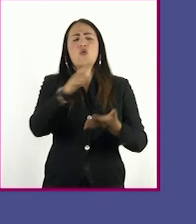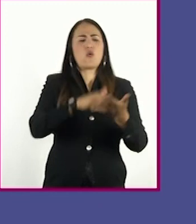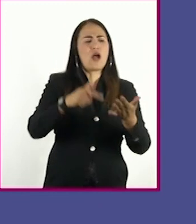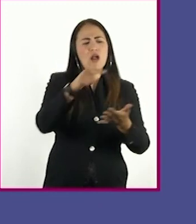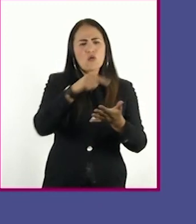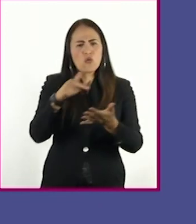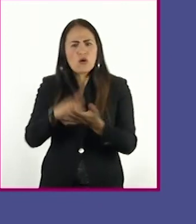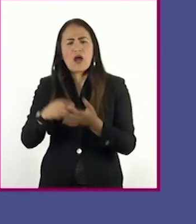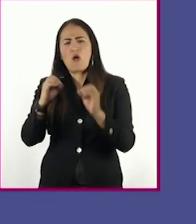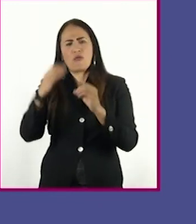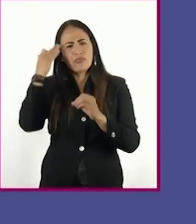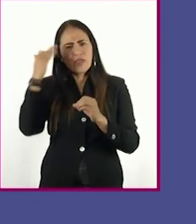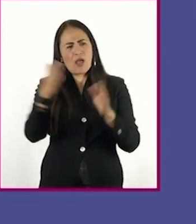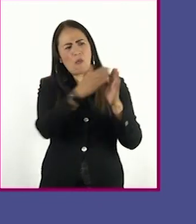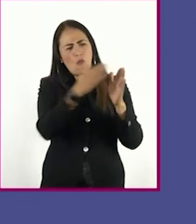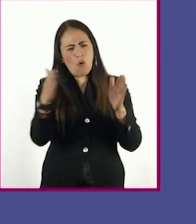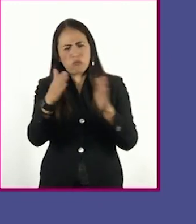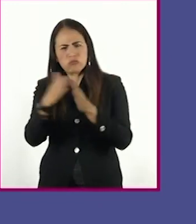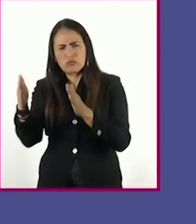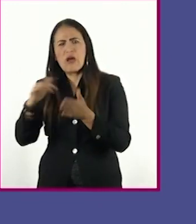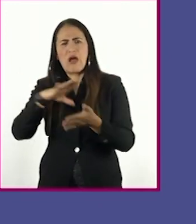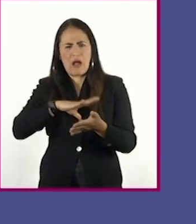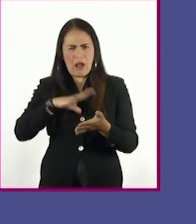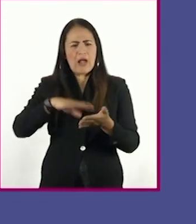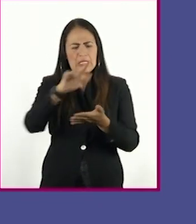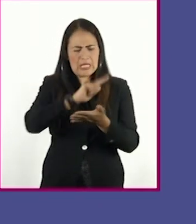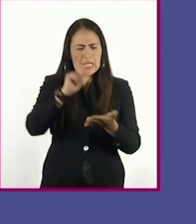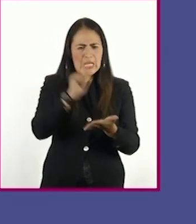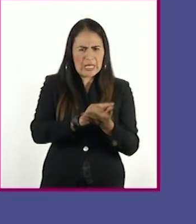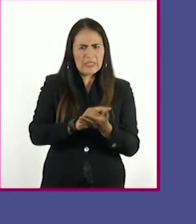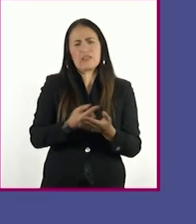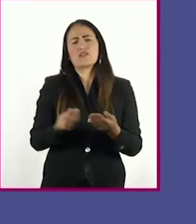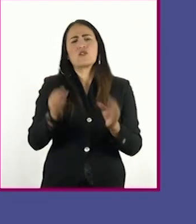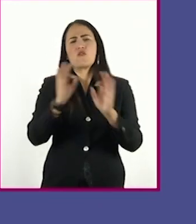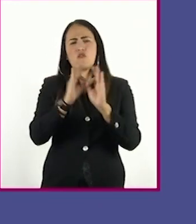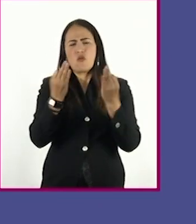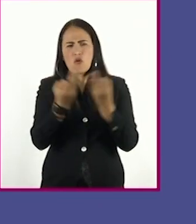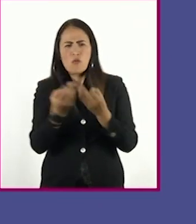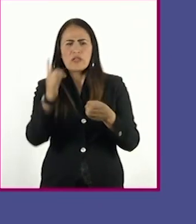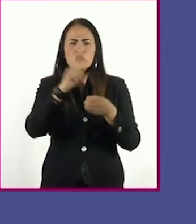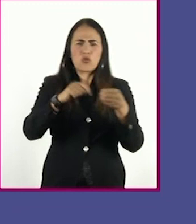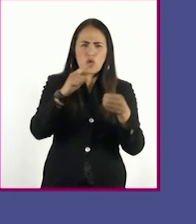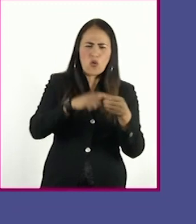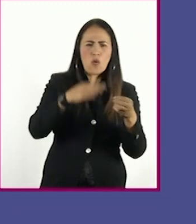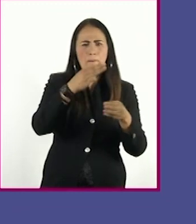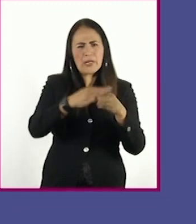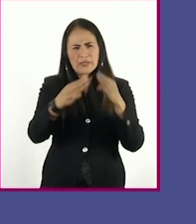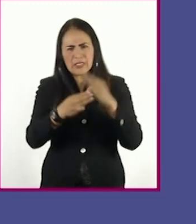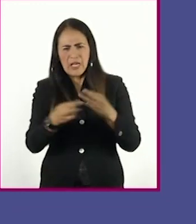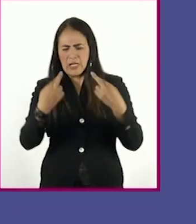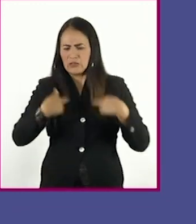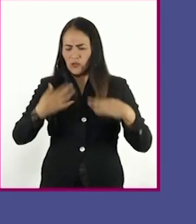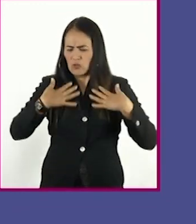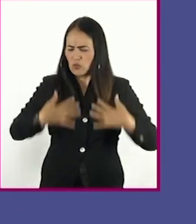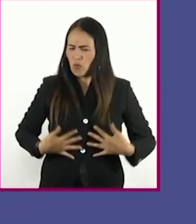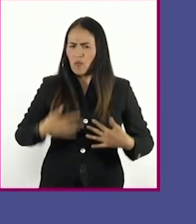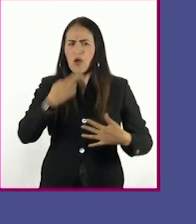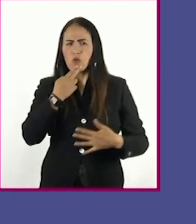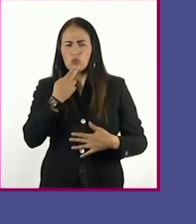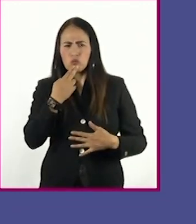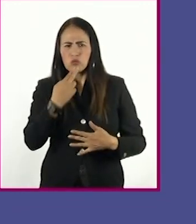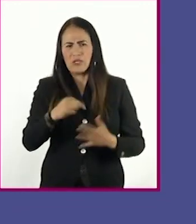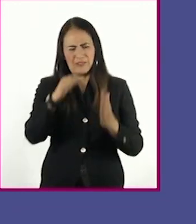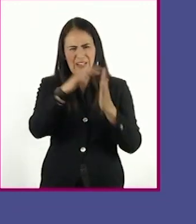se promulgaron leyes que dictaban los tipos, colores y materiales de las prendas que se podían usar.